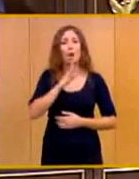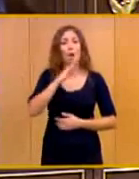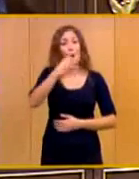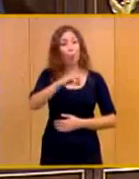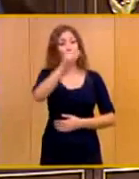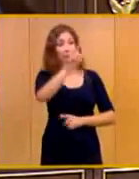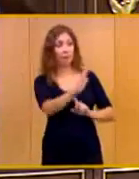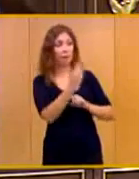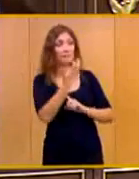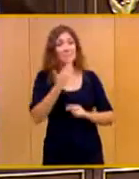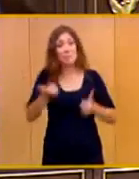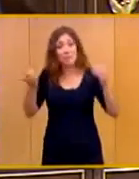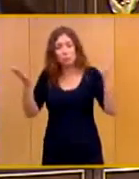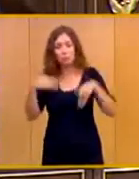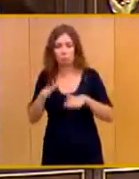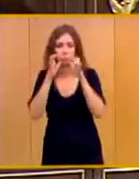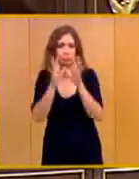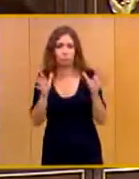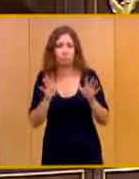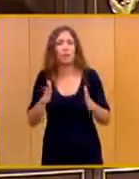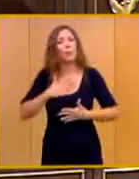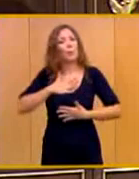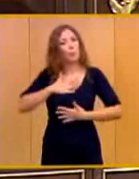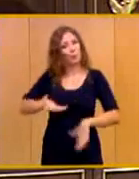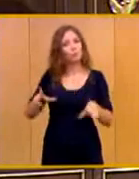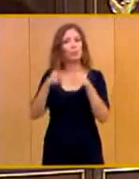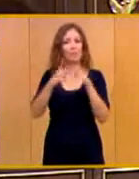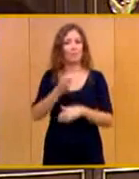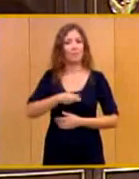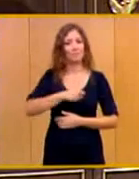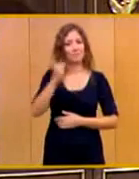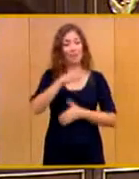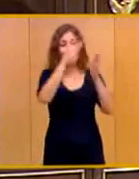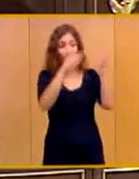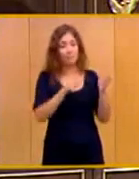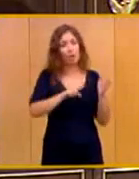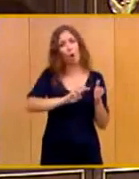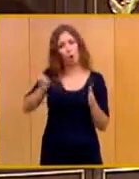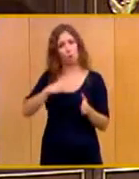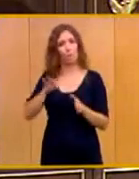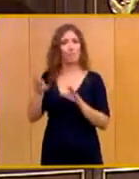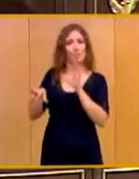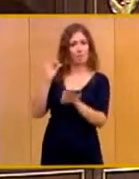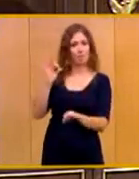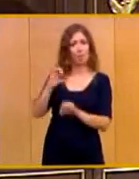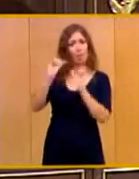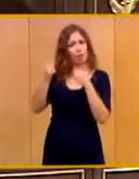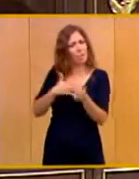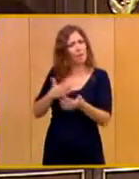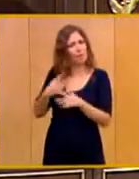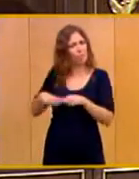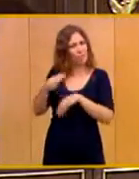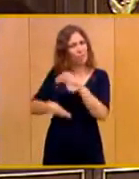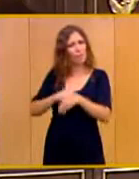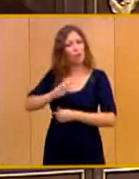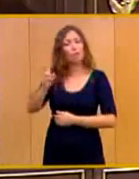representa. Afortunadamente saben que cuentan con una alternativa, con otra manera de hacer las cosas, es decir, con